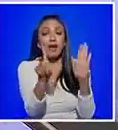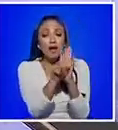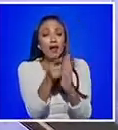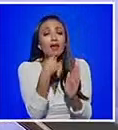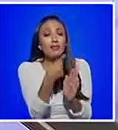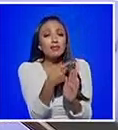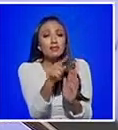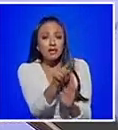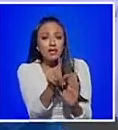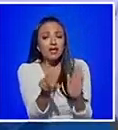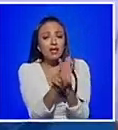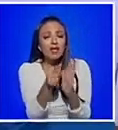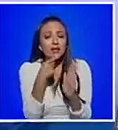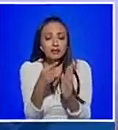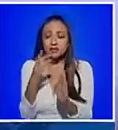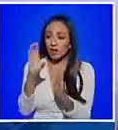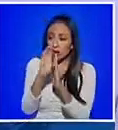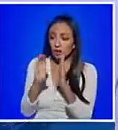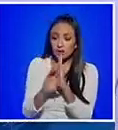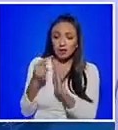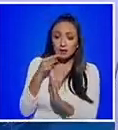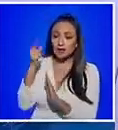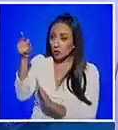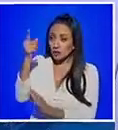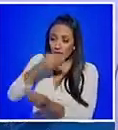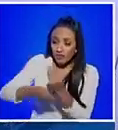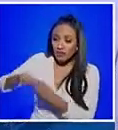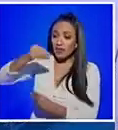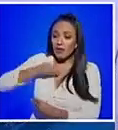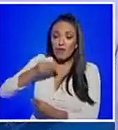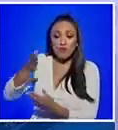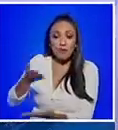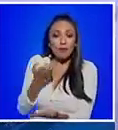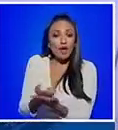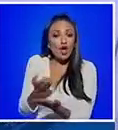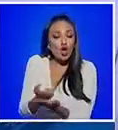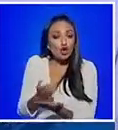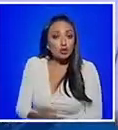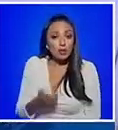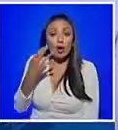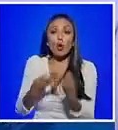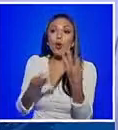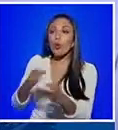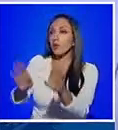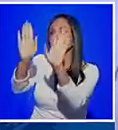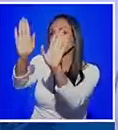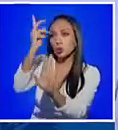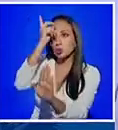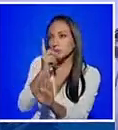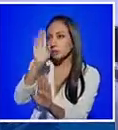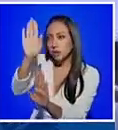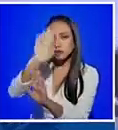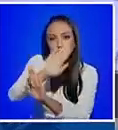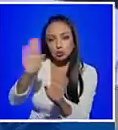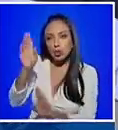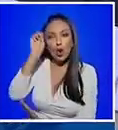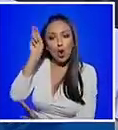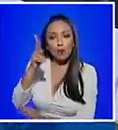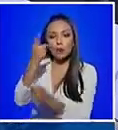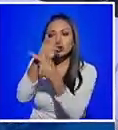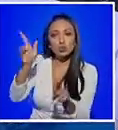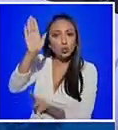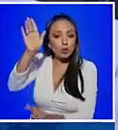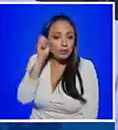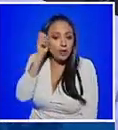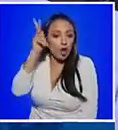la Constitución mismo le dice, señores, pongan una reparación, una indemnización económica, que el juez sabrá analizarla de acuerdo con la sana crítica, con su libre convicción,